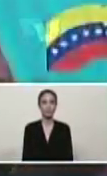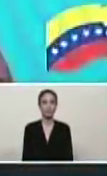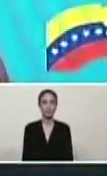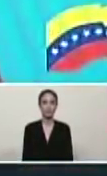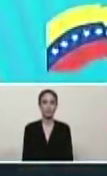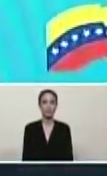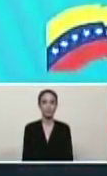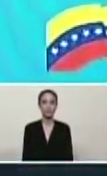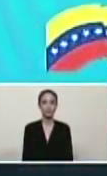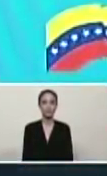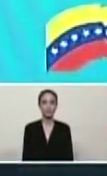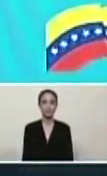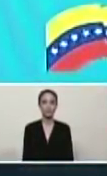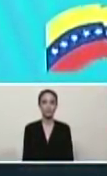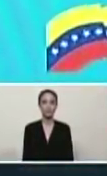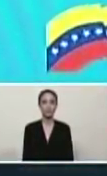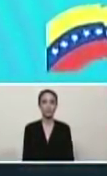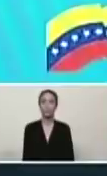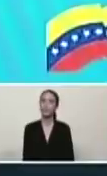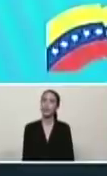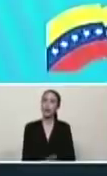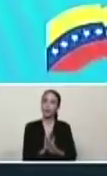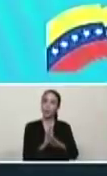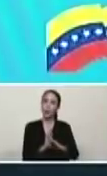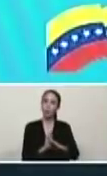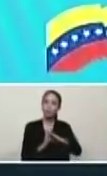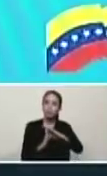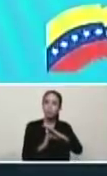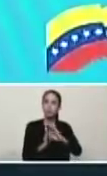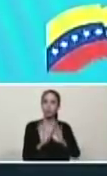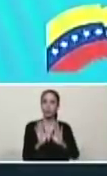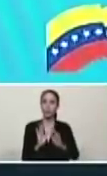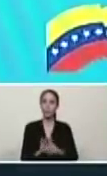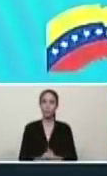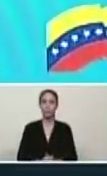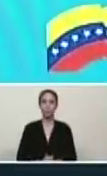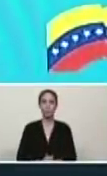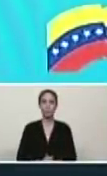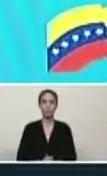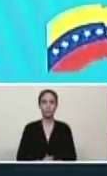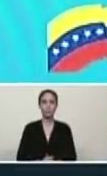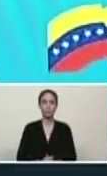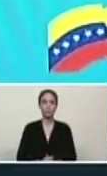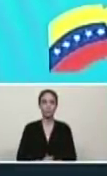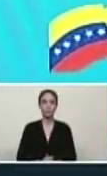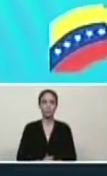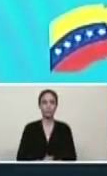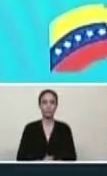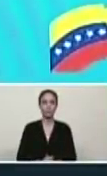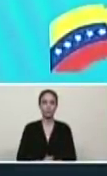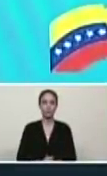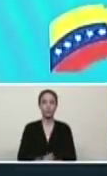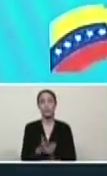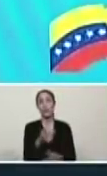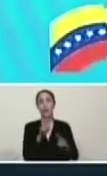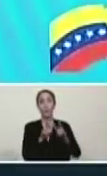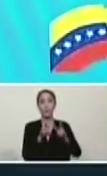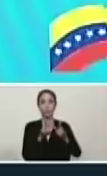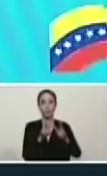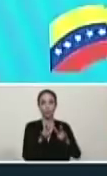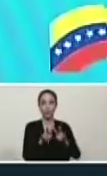Así que les pido un permisito, porque fíjense ustedes, la Gran Misión Vivienda Venezuela